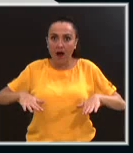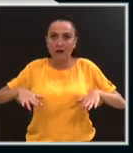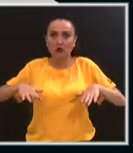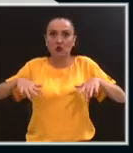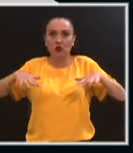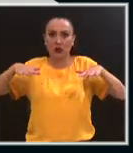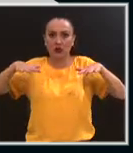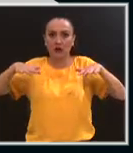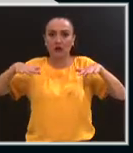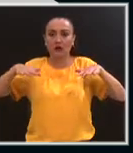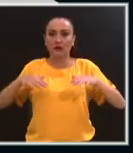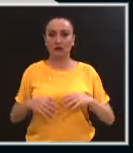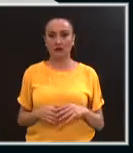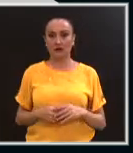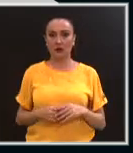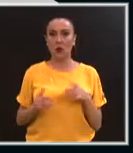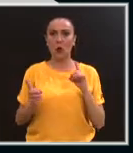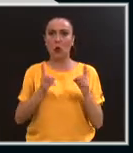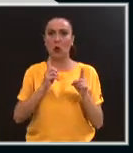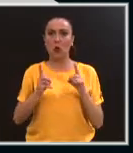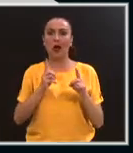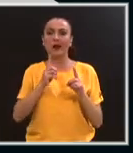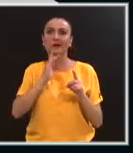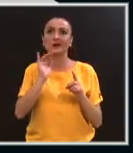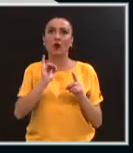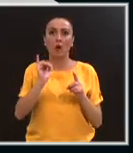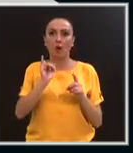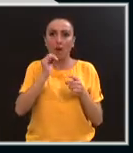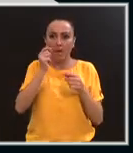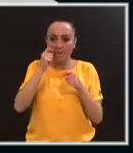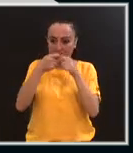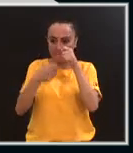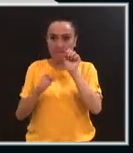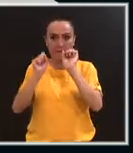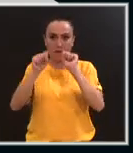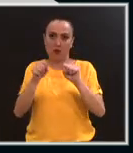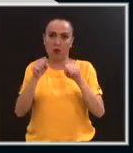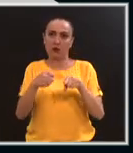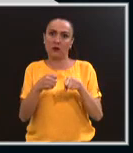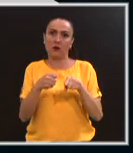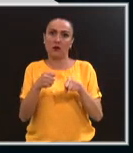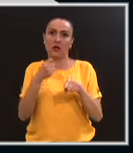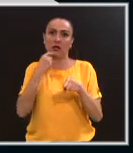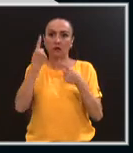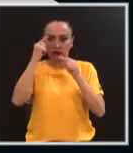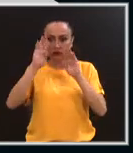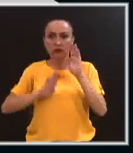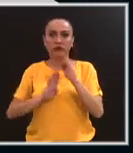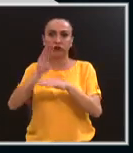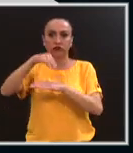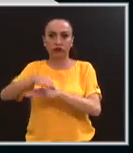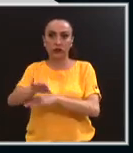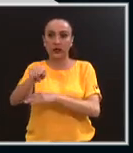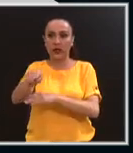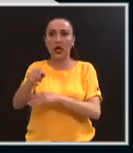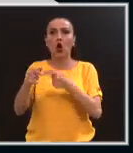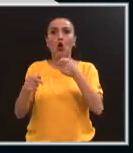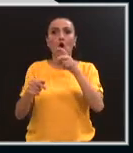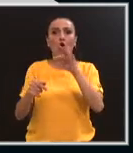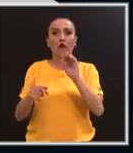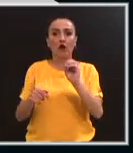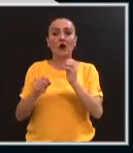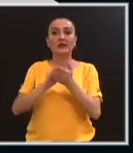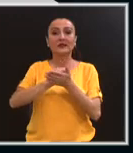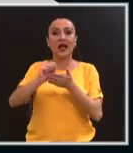la marea y cuáles son los la cantidad de metros que podía podría alcanzar y vamos a ver que en el Golfo de Santa